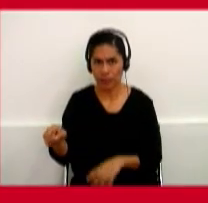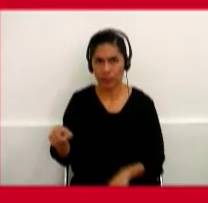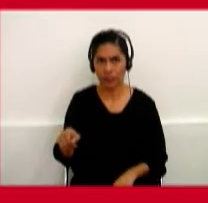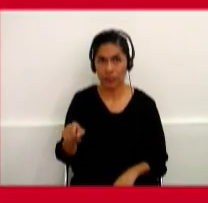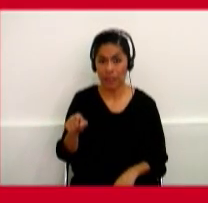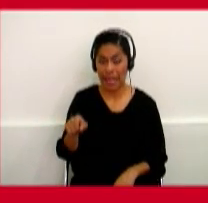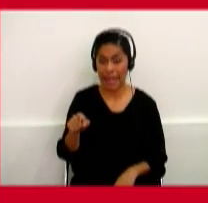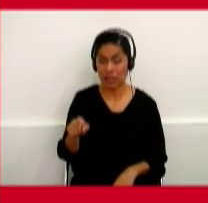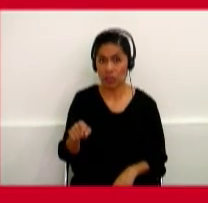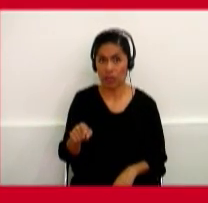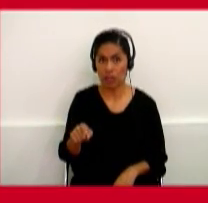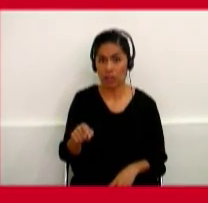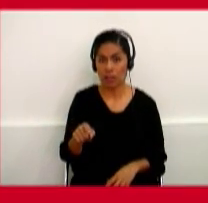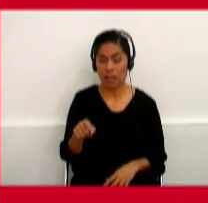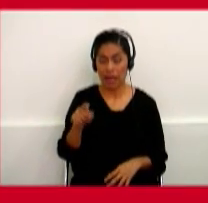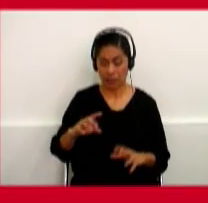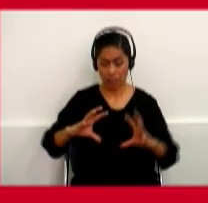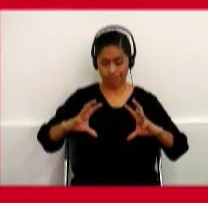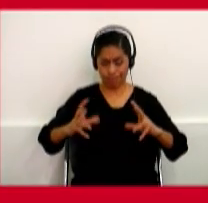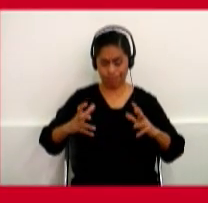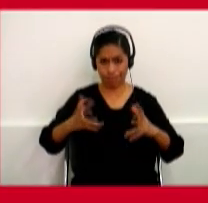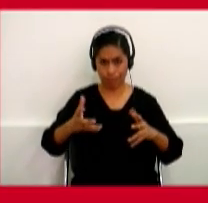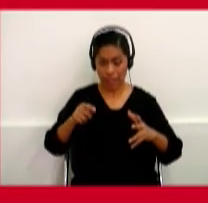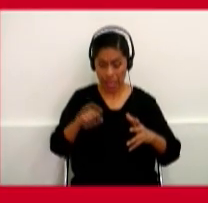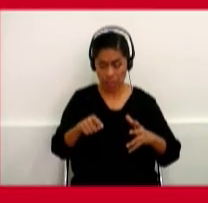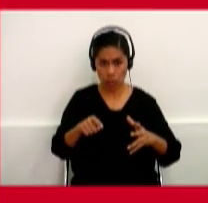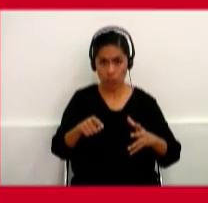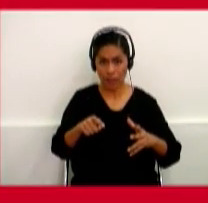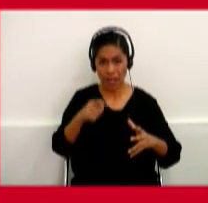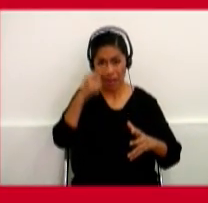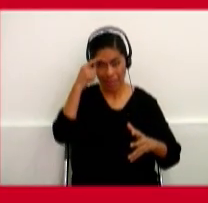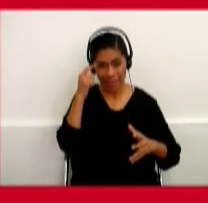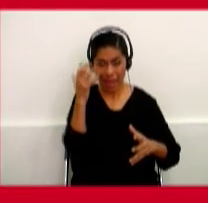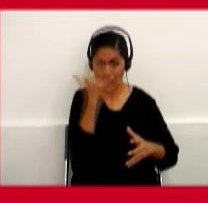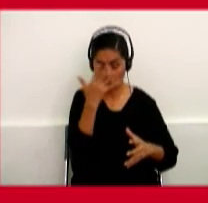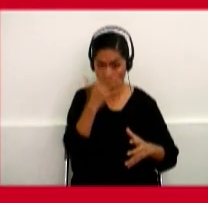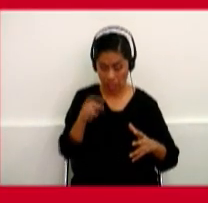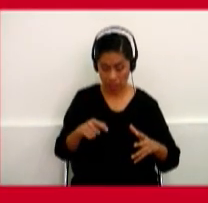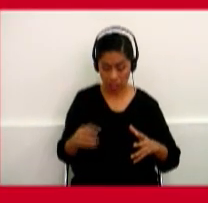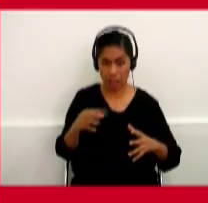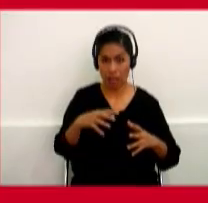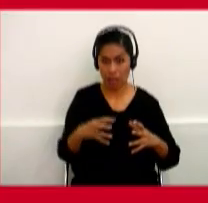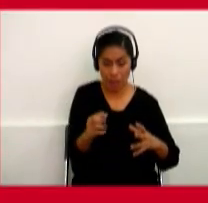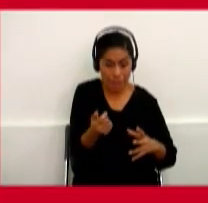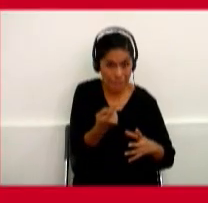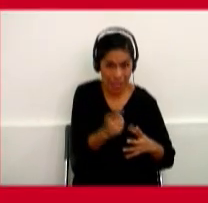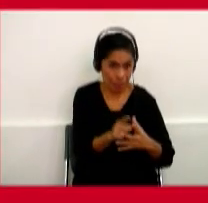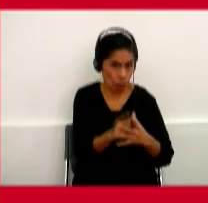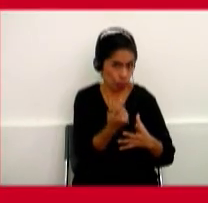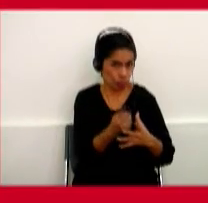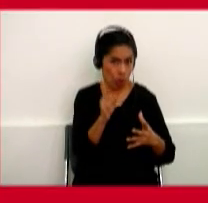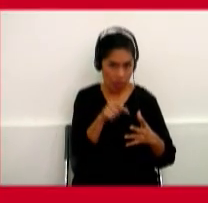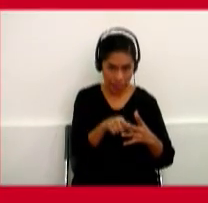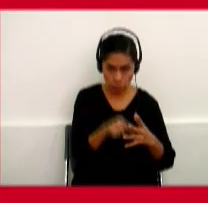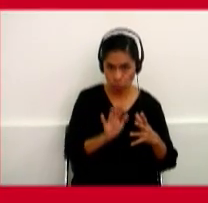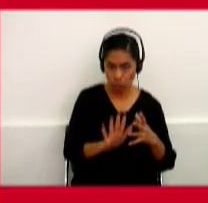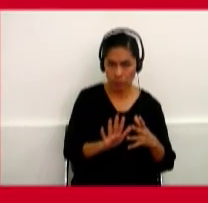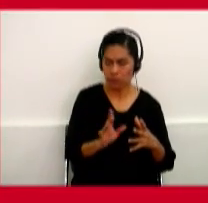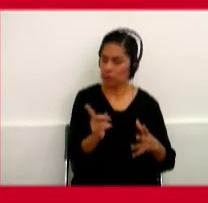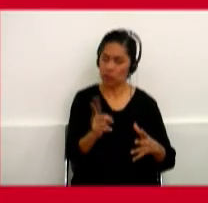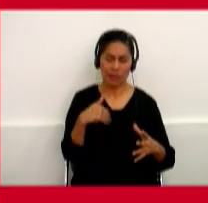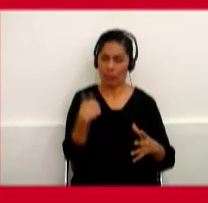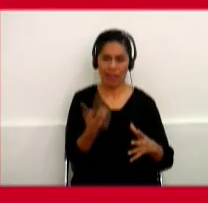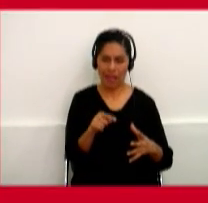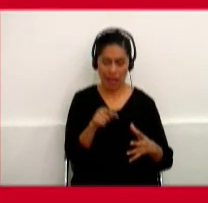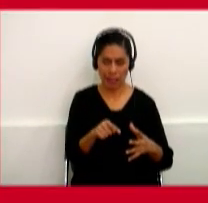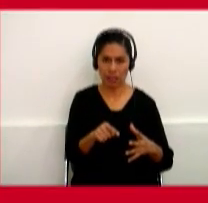produce menos hollín en general, en promedio con la vida de un 797, no era posible que el modelo implementara. Se